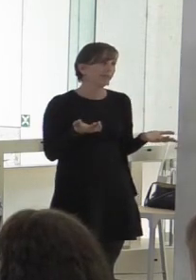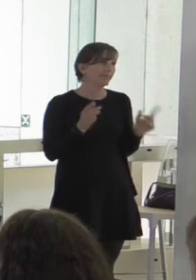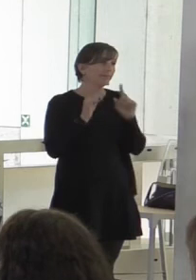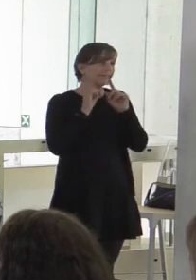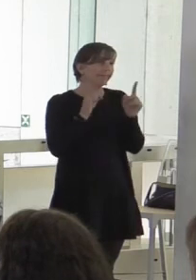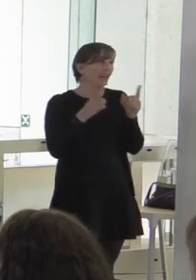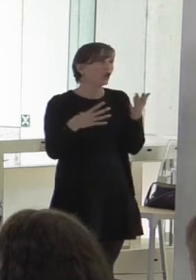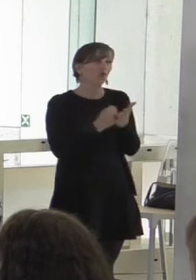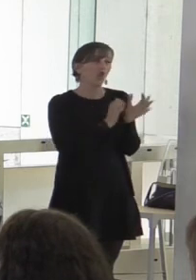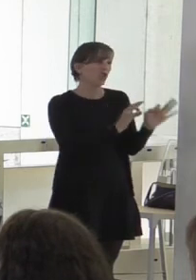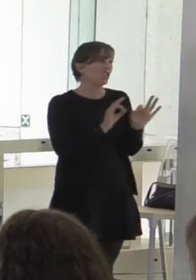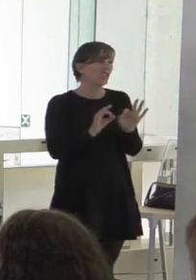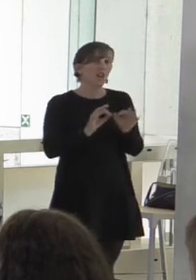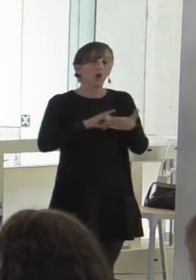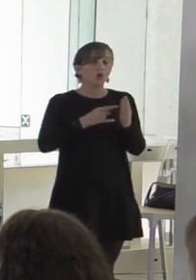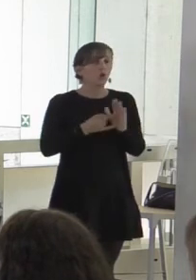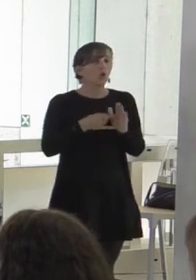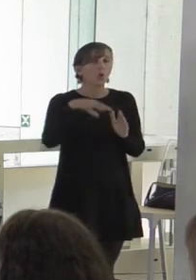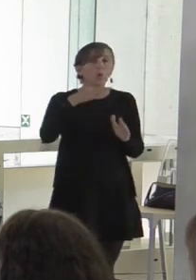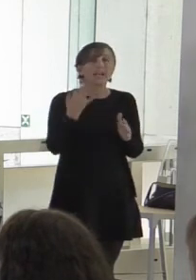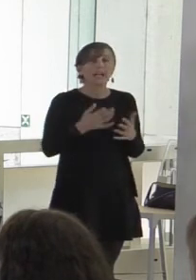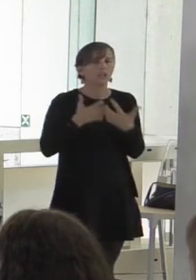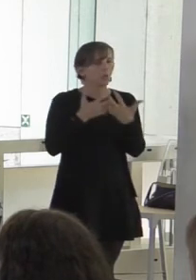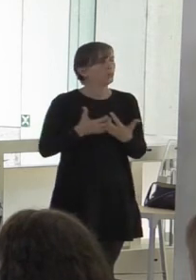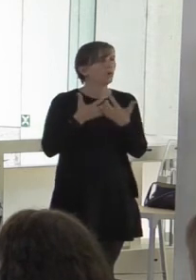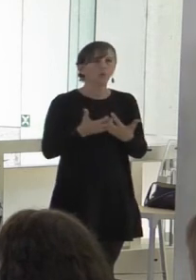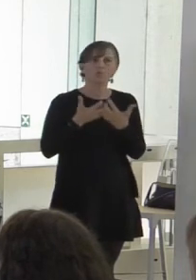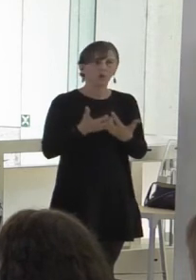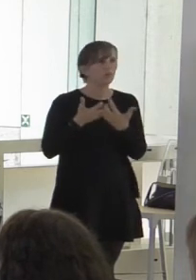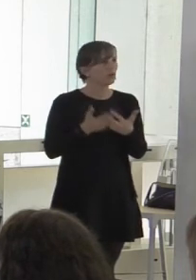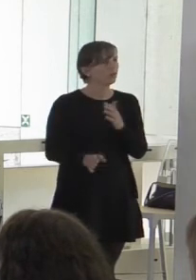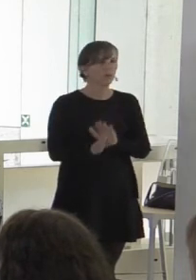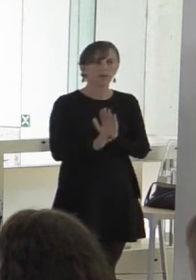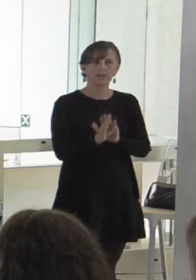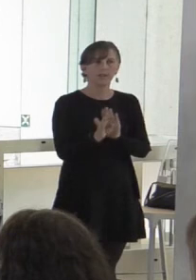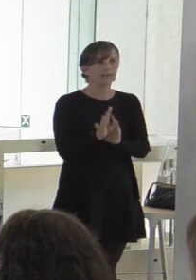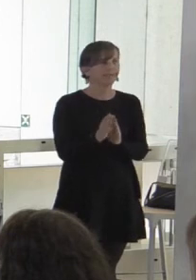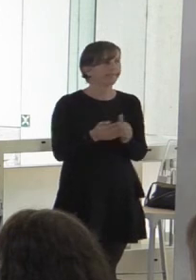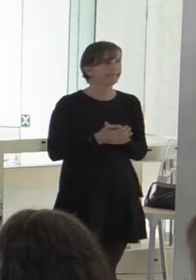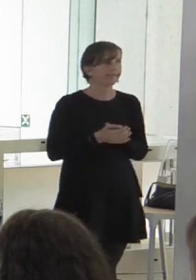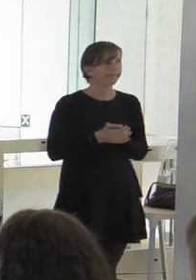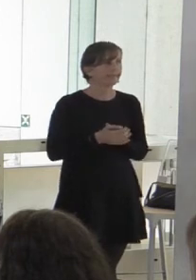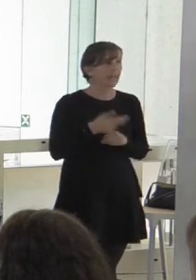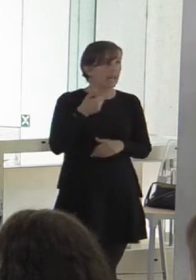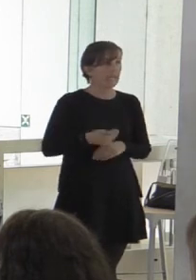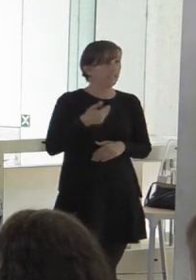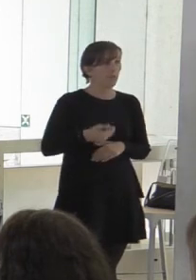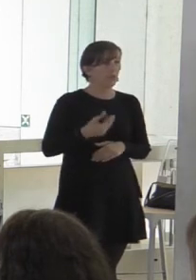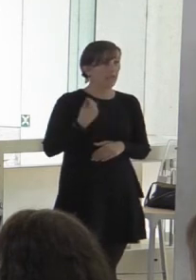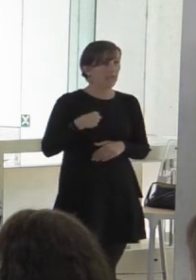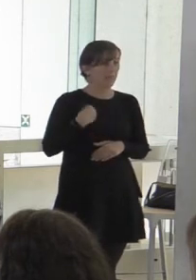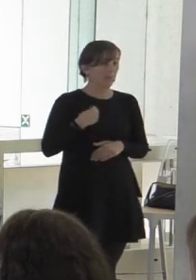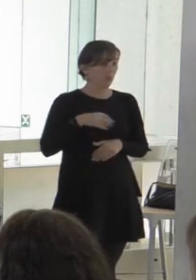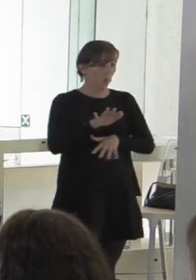casos, la única solución es seguir luchando. Es importante que desde el propio,